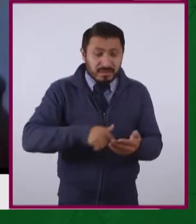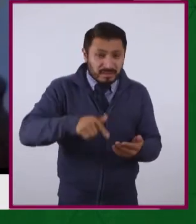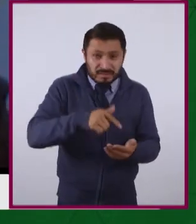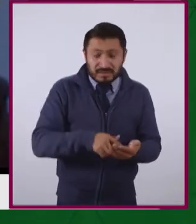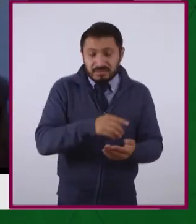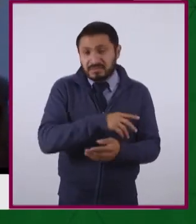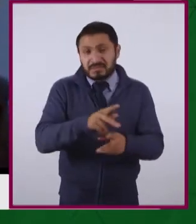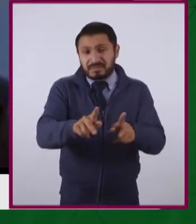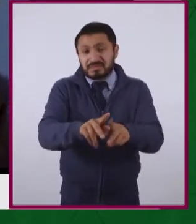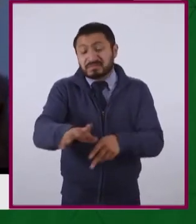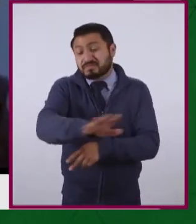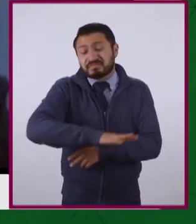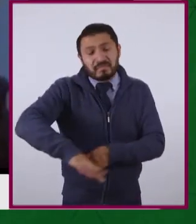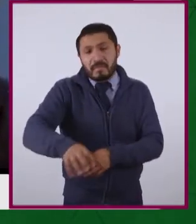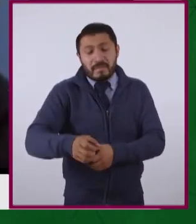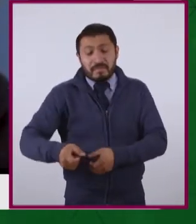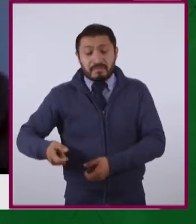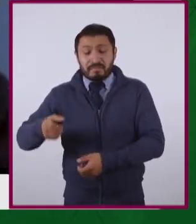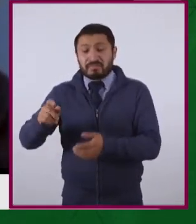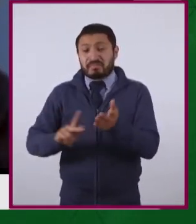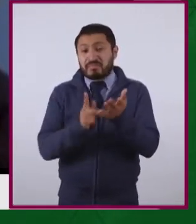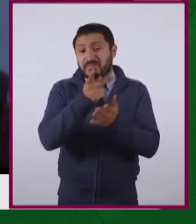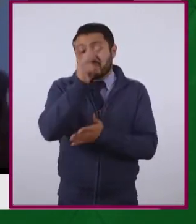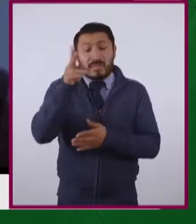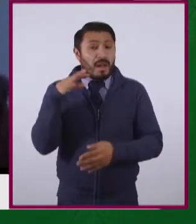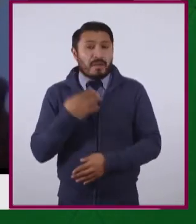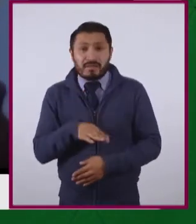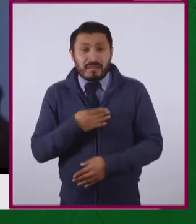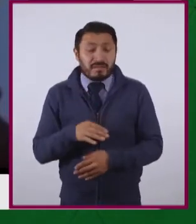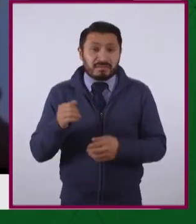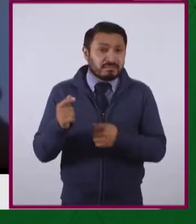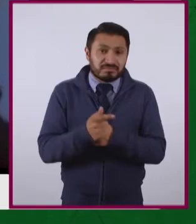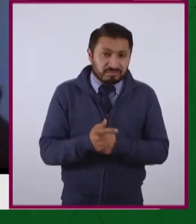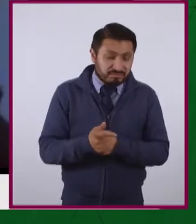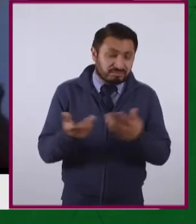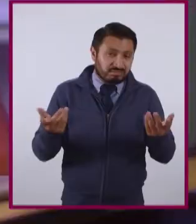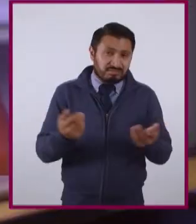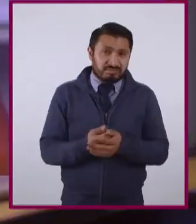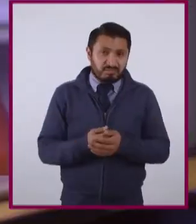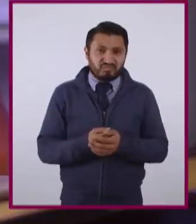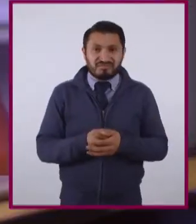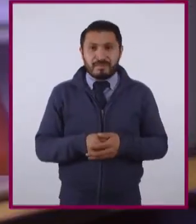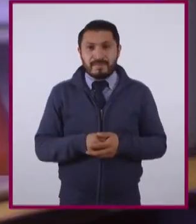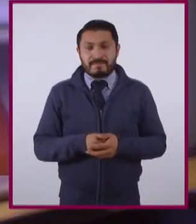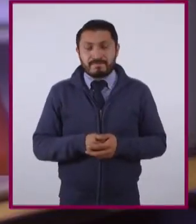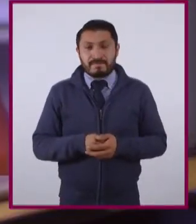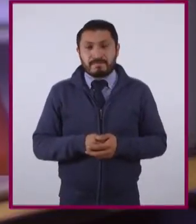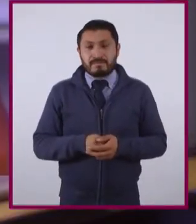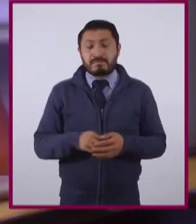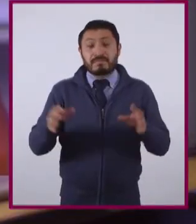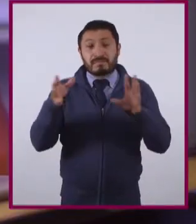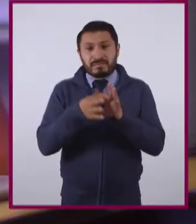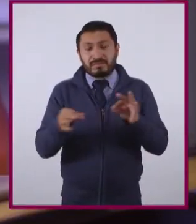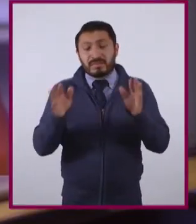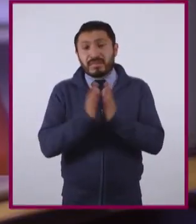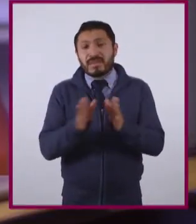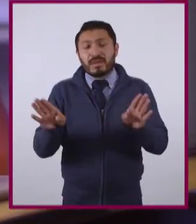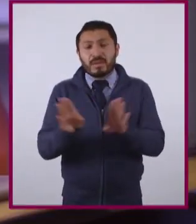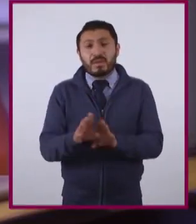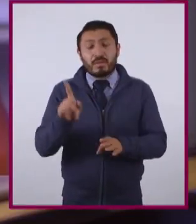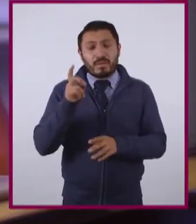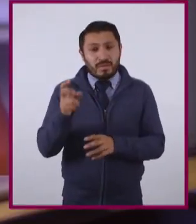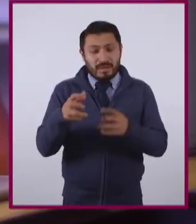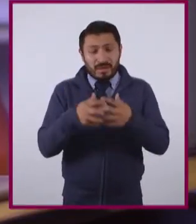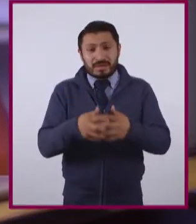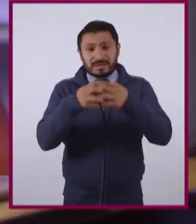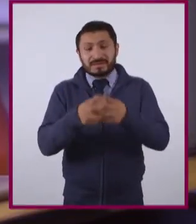comunes, riegos o baños comunes, ¿no? Navani, explícanos cómo puede el uso de estos